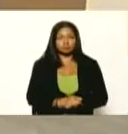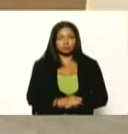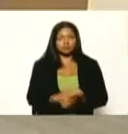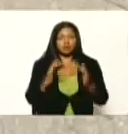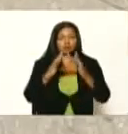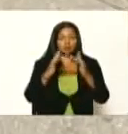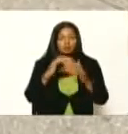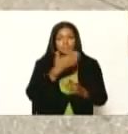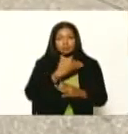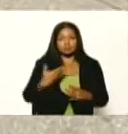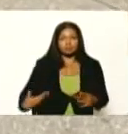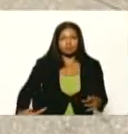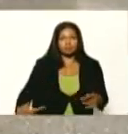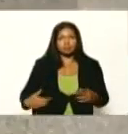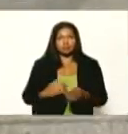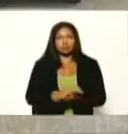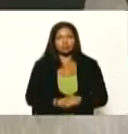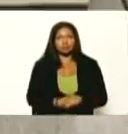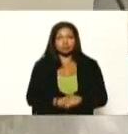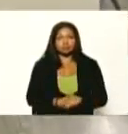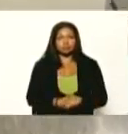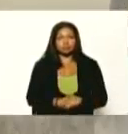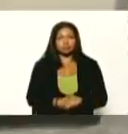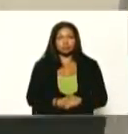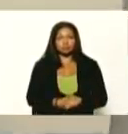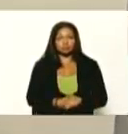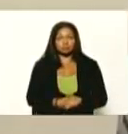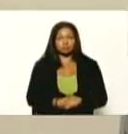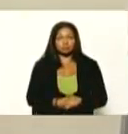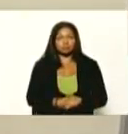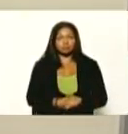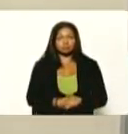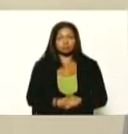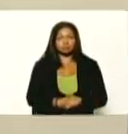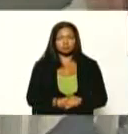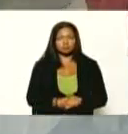Adelante, señor presidente. ¿Algo más?